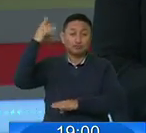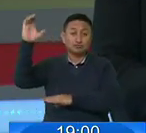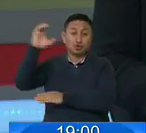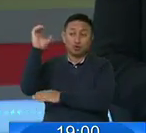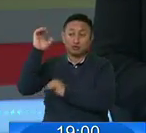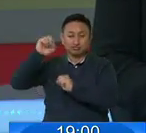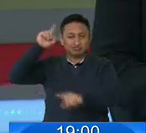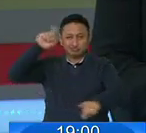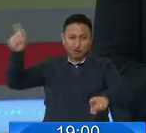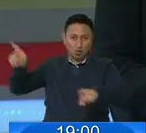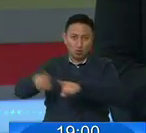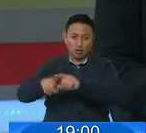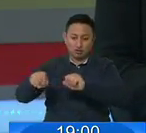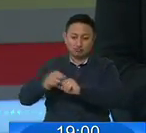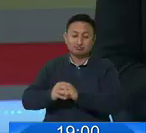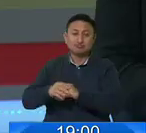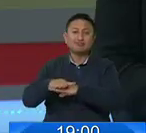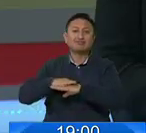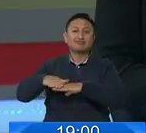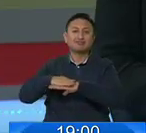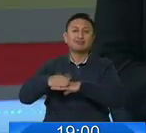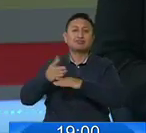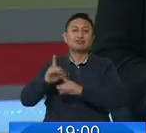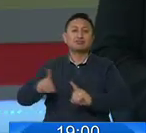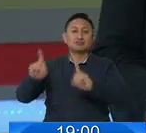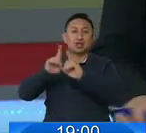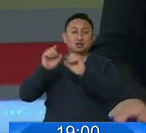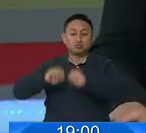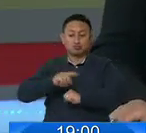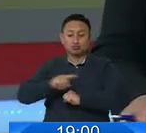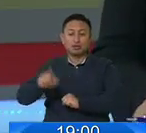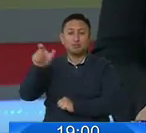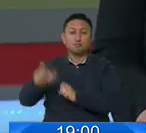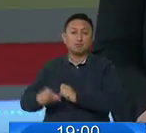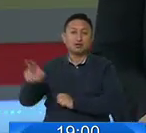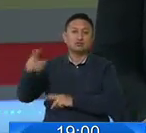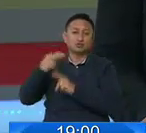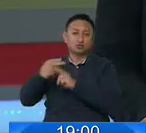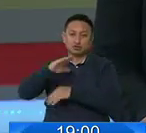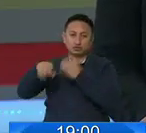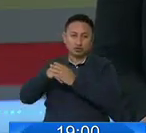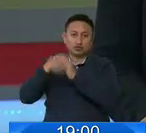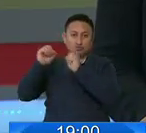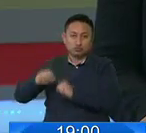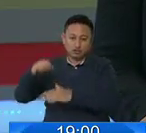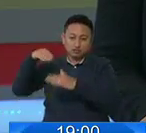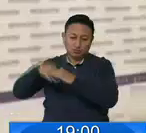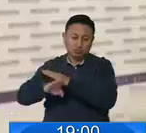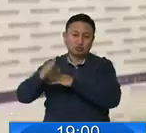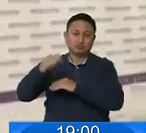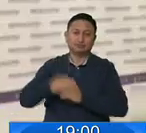Colombia crear una base de datos que permita controlar el ingreso y salida de la población.